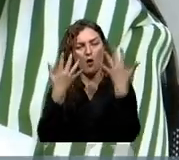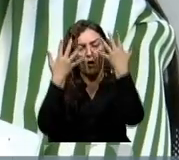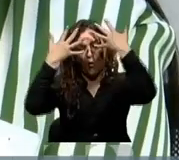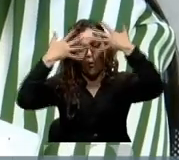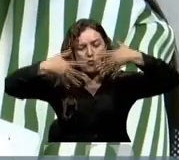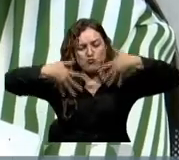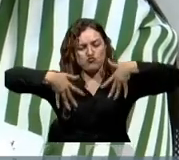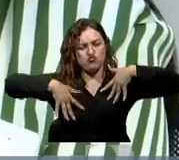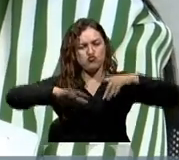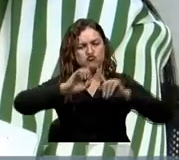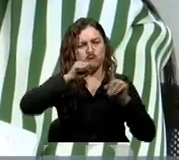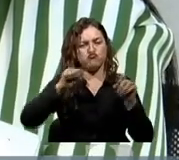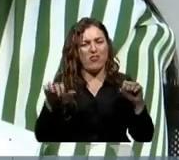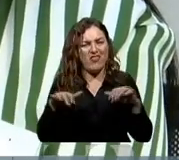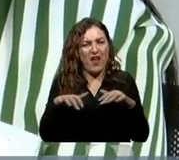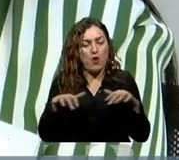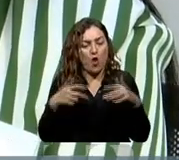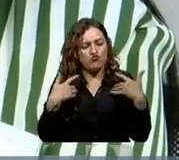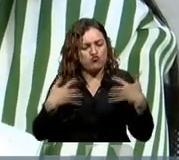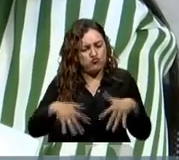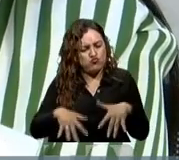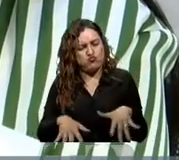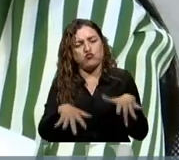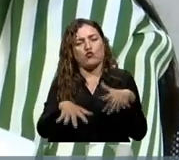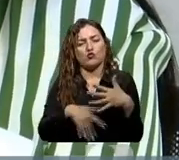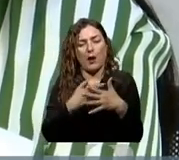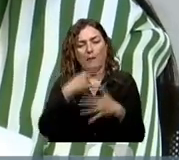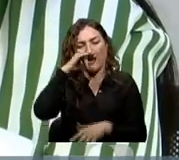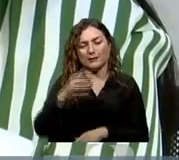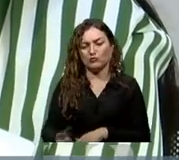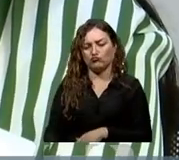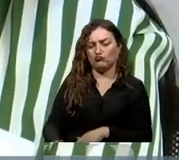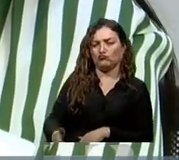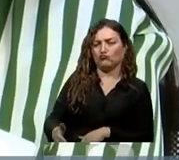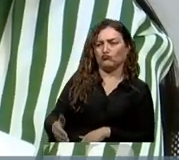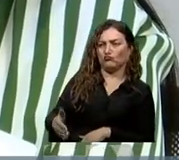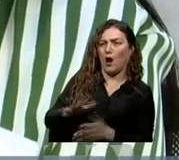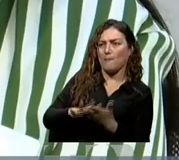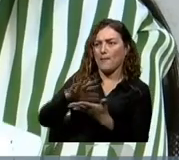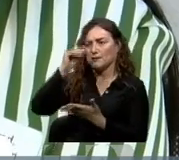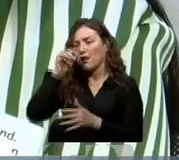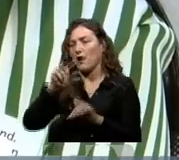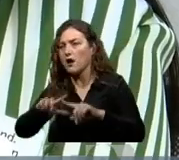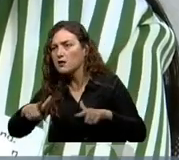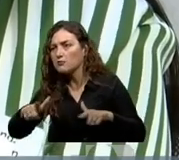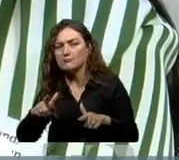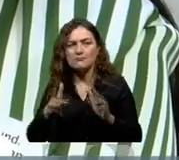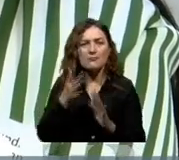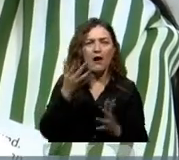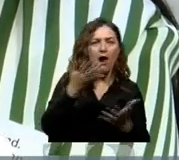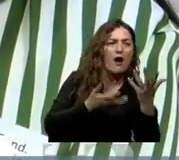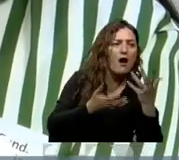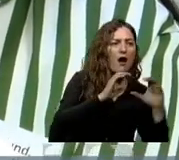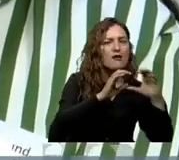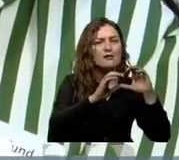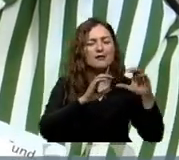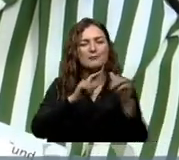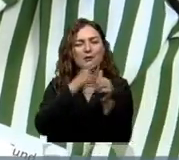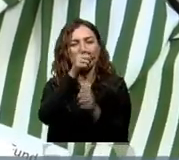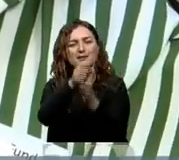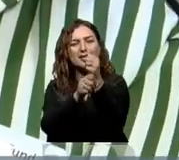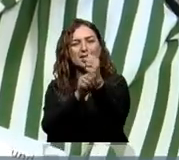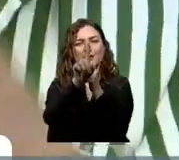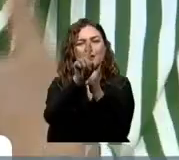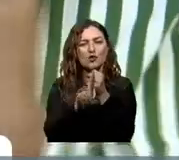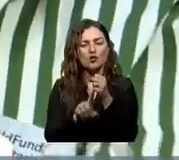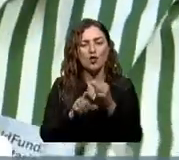emocionales y también los niños comienzan a tener procesos de socialización y de lenguaje. En el primer año, los niños triplican